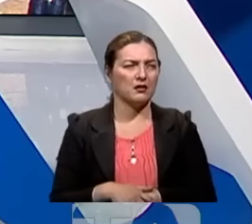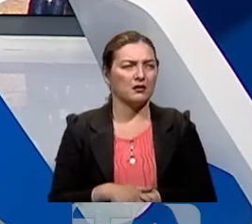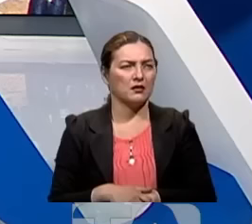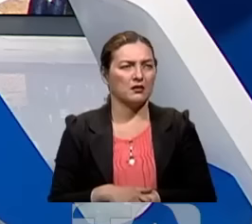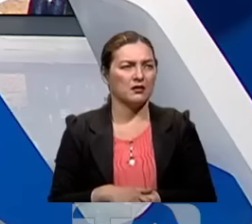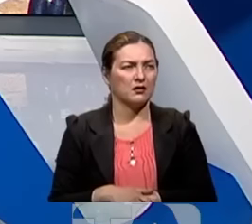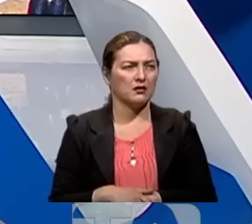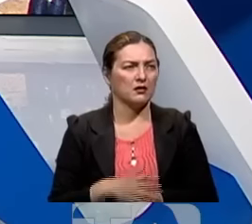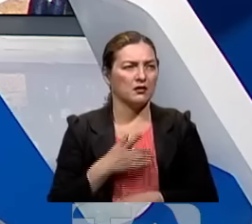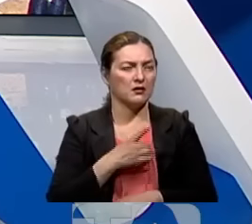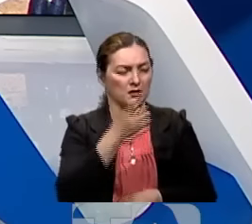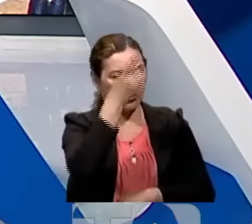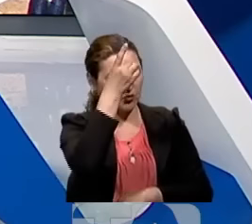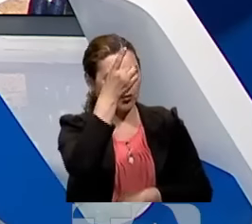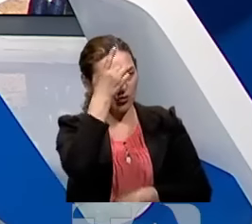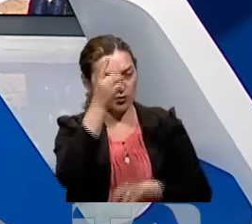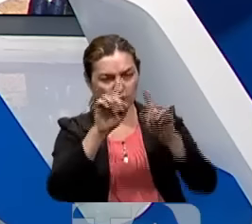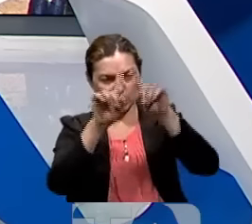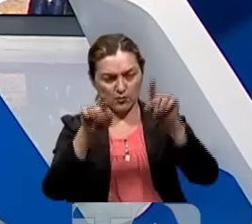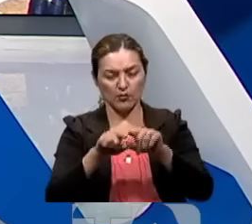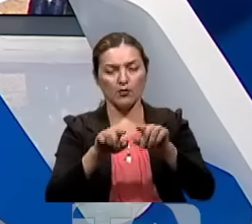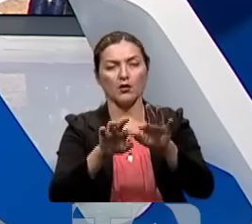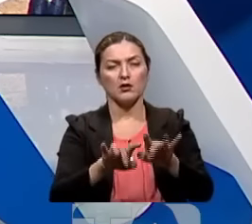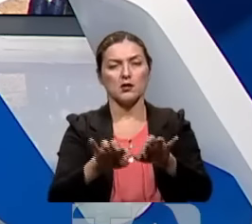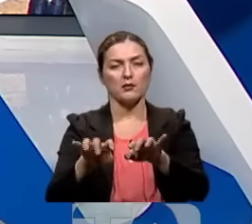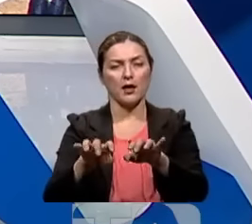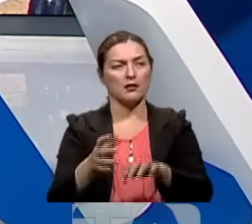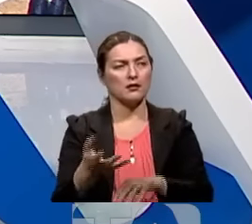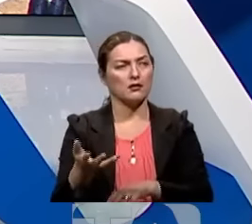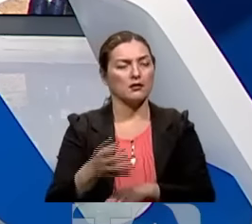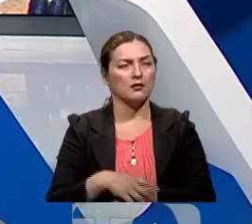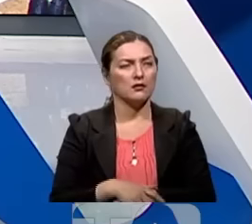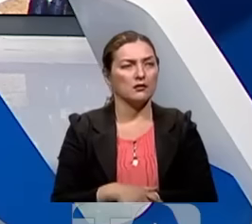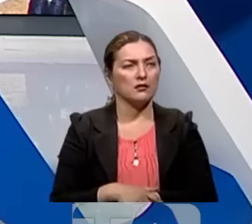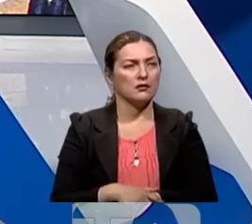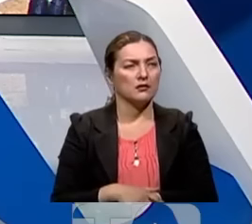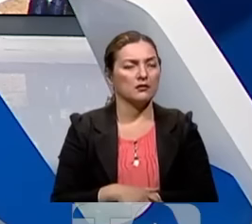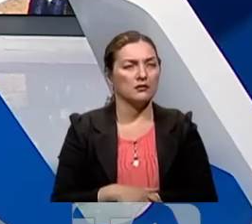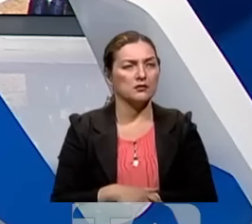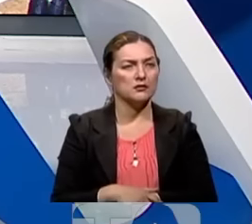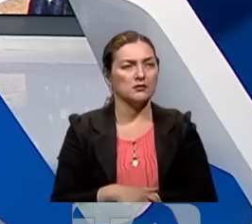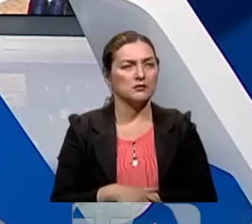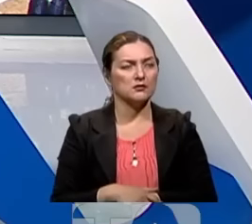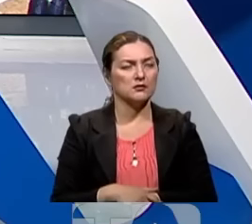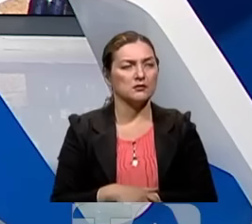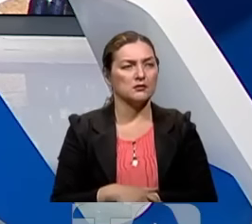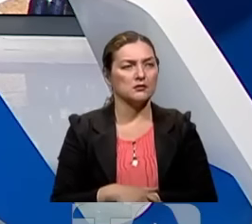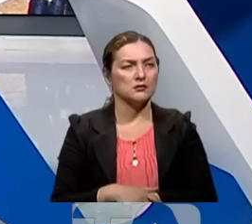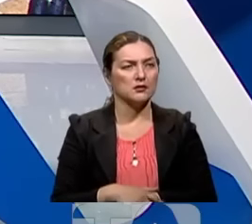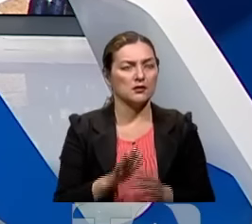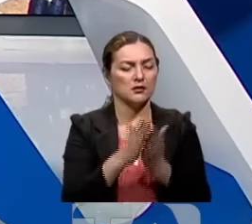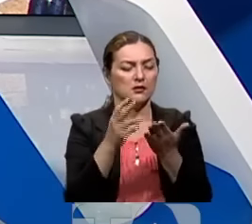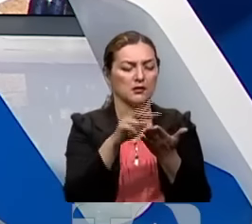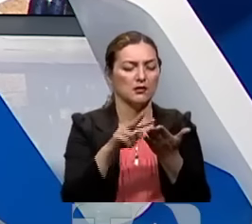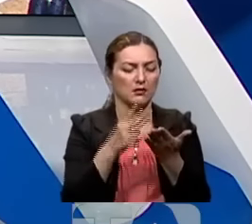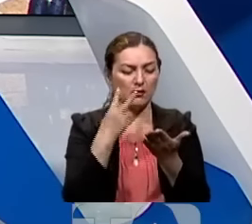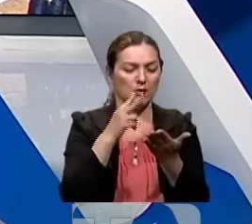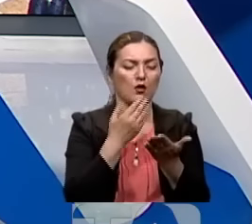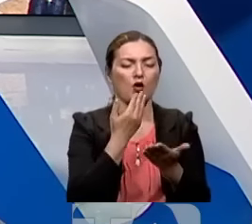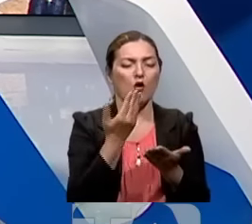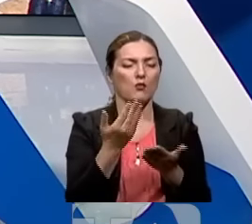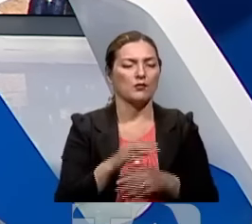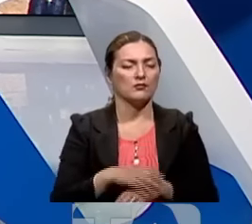yo hago el deber en el computador, Alberto. Yo, así claro, no. Y si no hay luz, ¿cómo lees también? Exacto. Te vas a quedar sin luz. O sea, yo